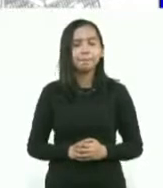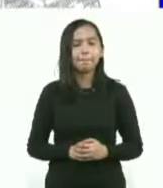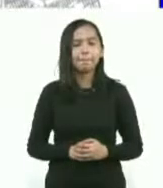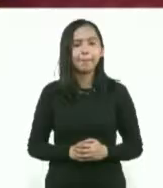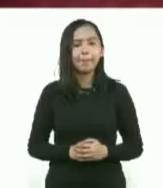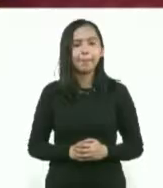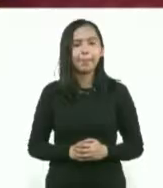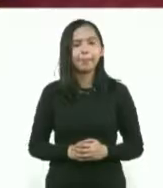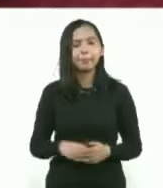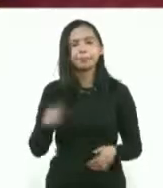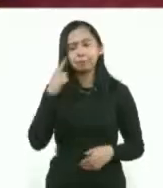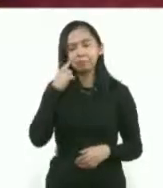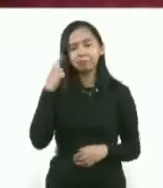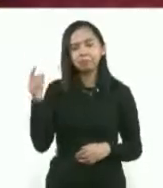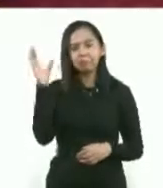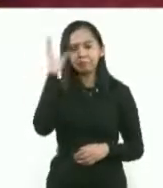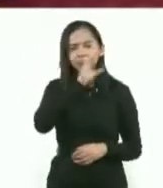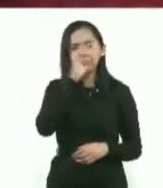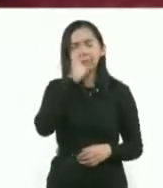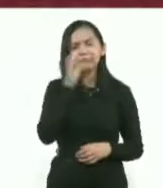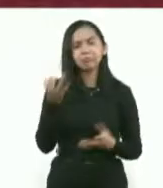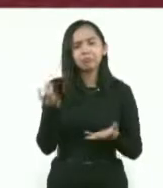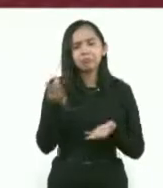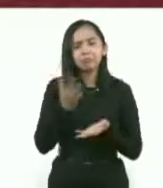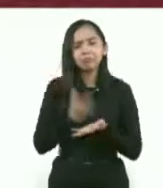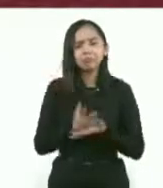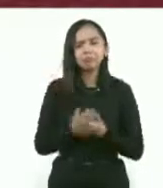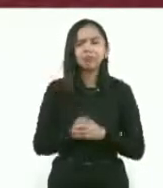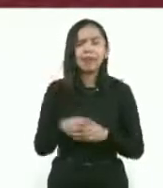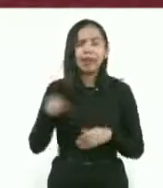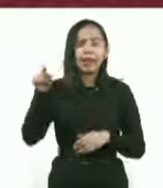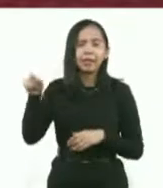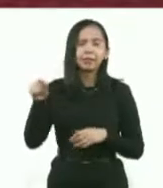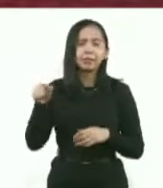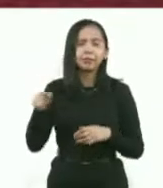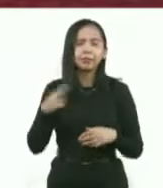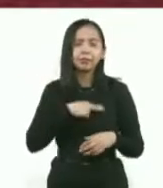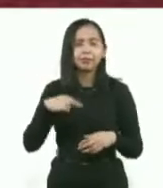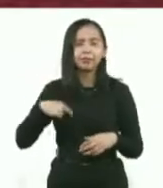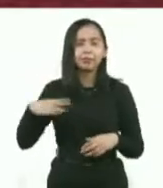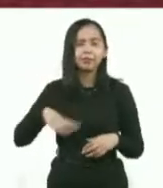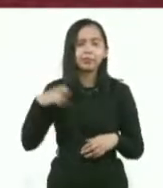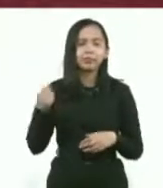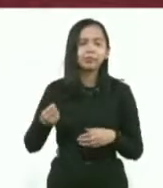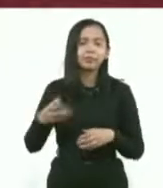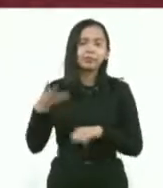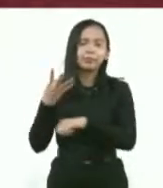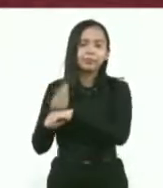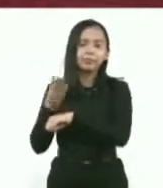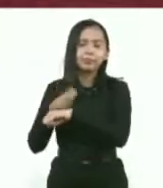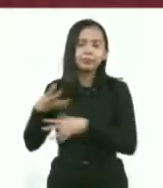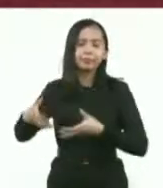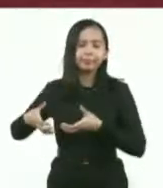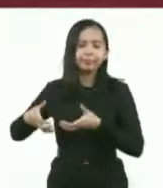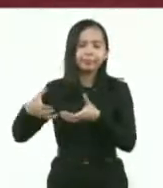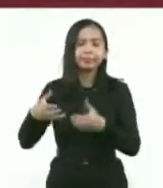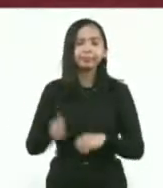Se las podemos pasar, las fotos nada más. Esta es la señalización que se está usando en algunos lugares.